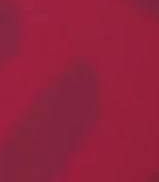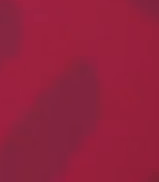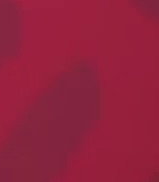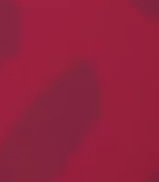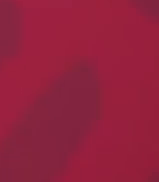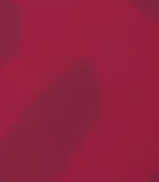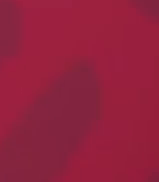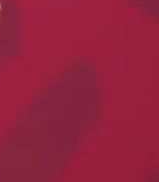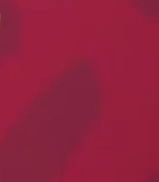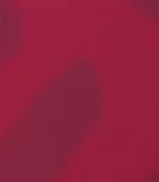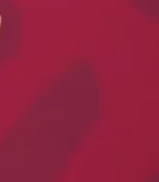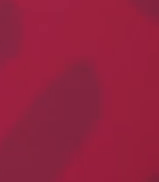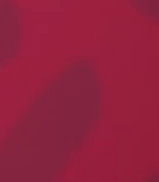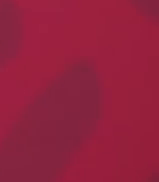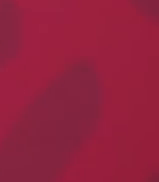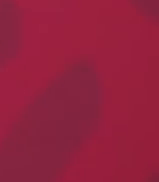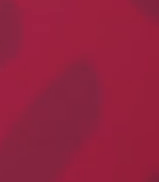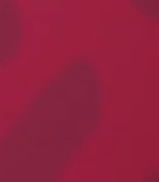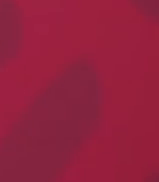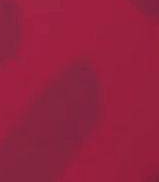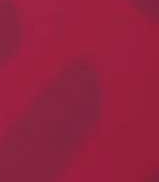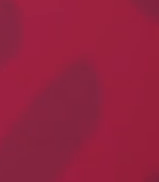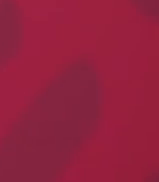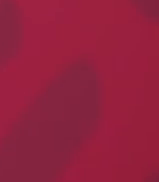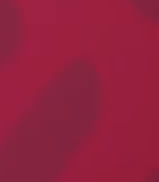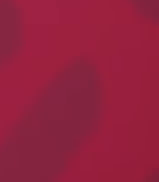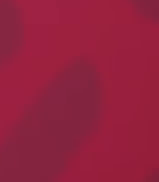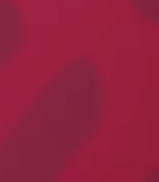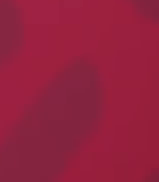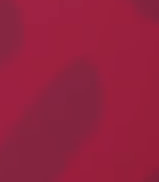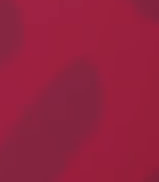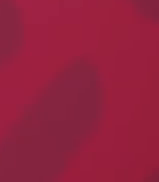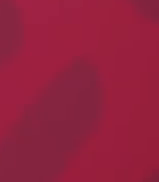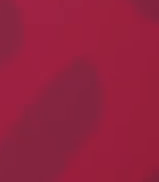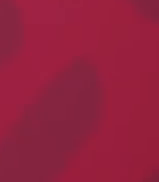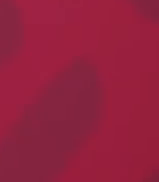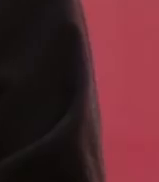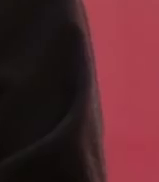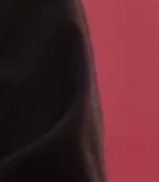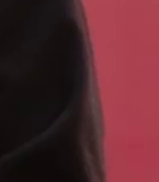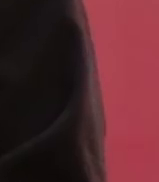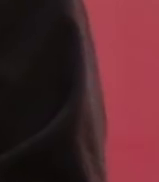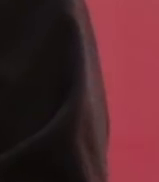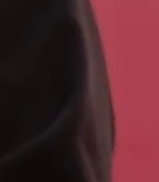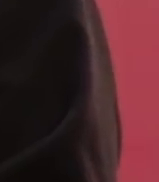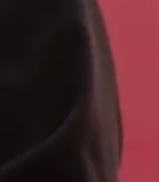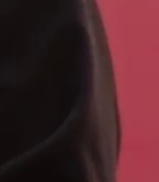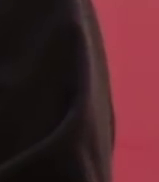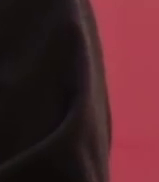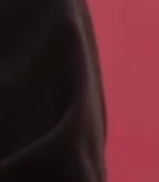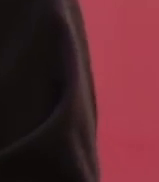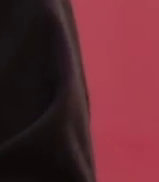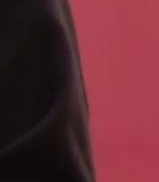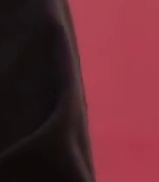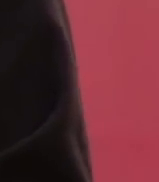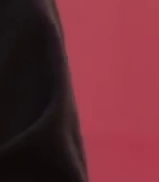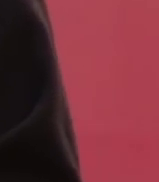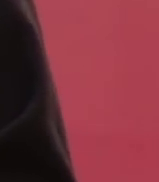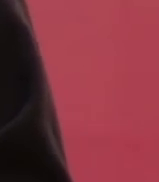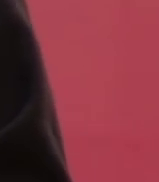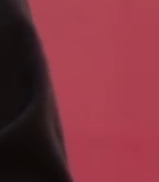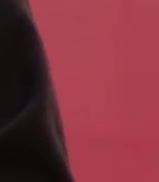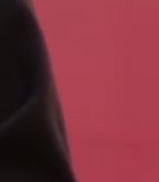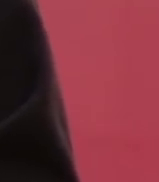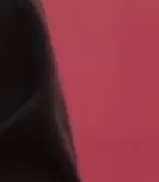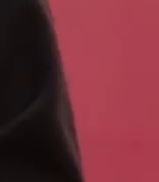a principios de este año, del portal Nómina Transparente, con un portal de padrones transparentes para que